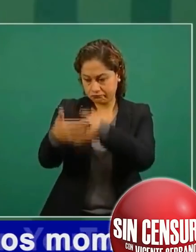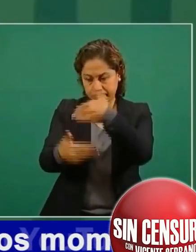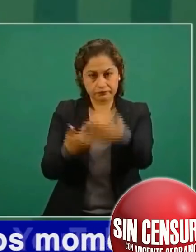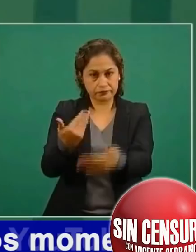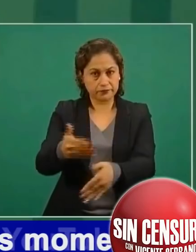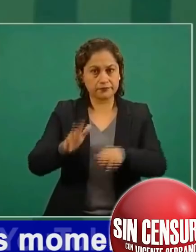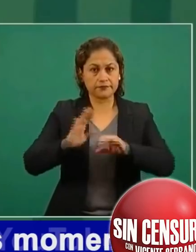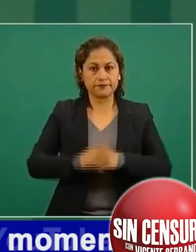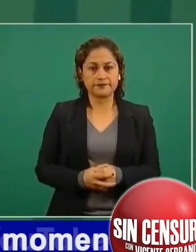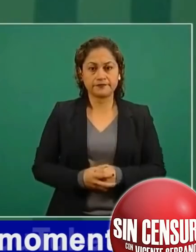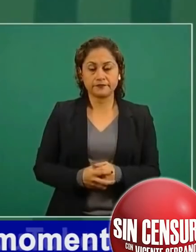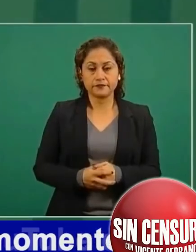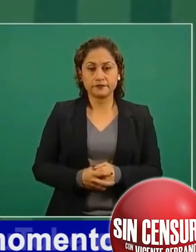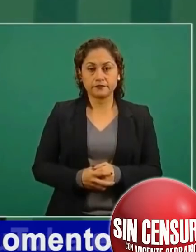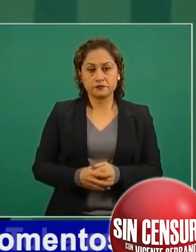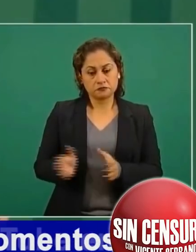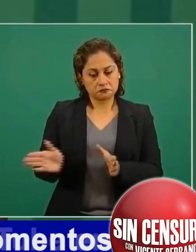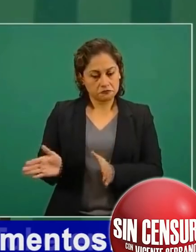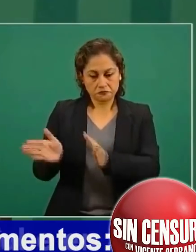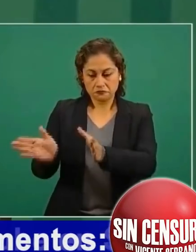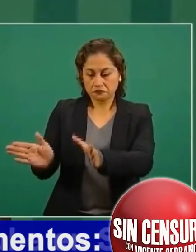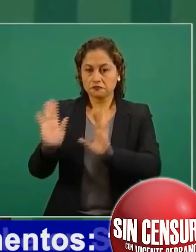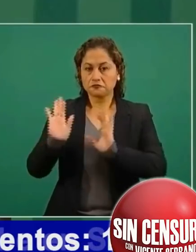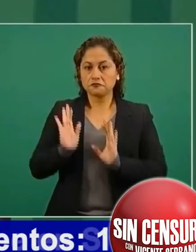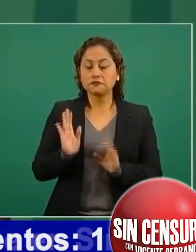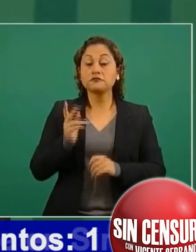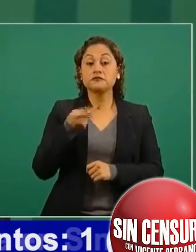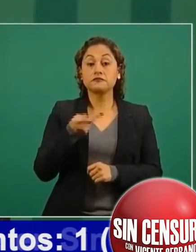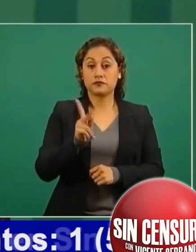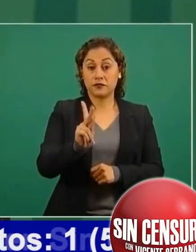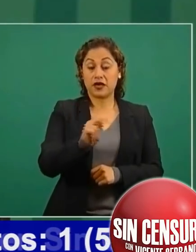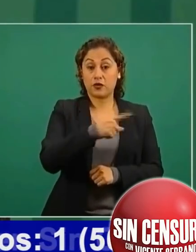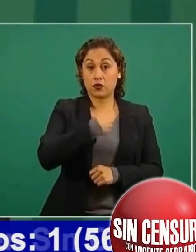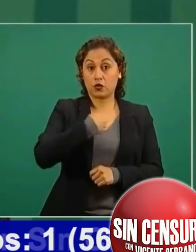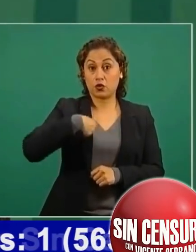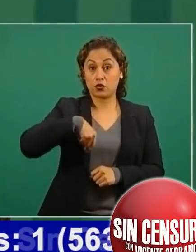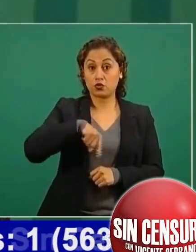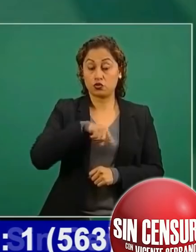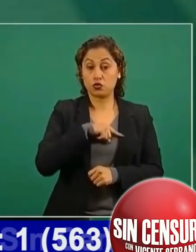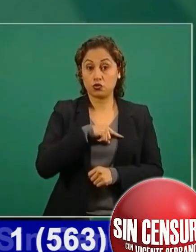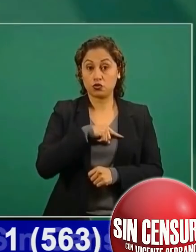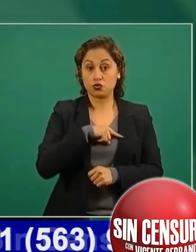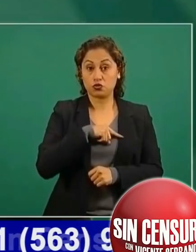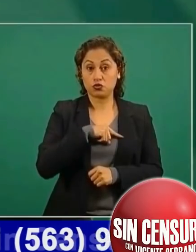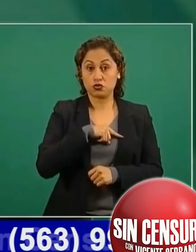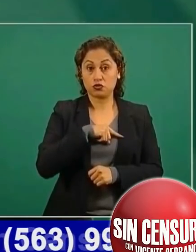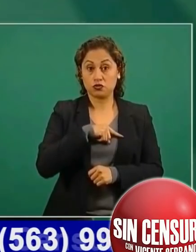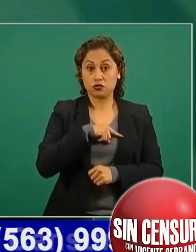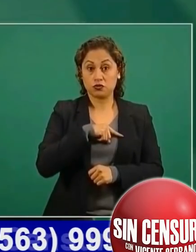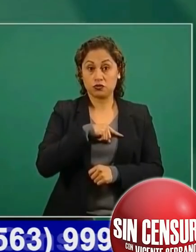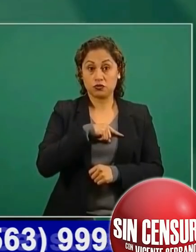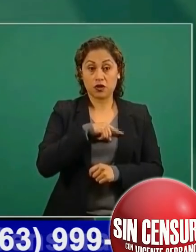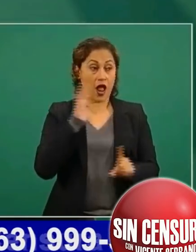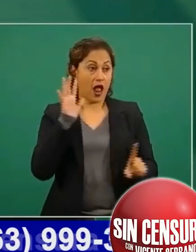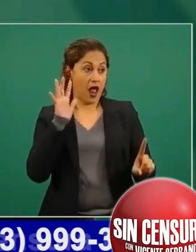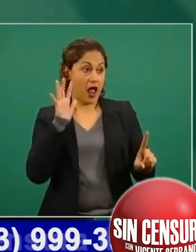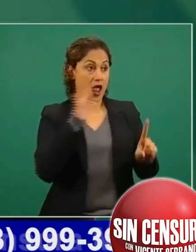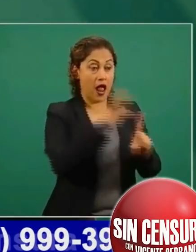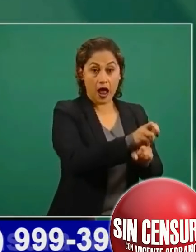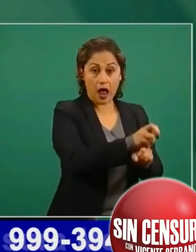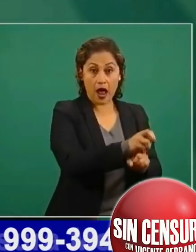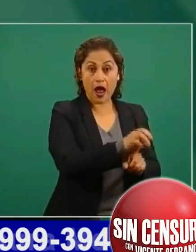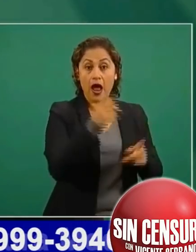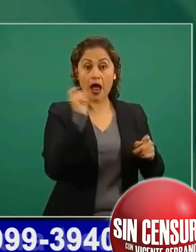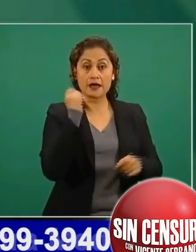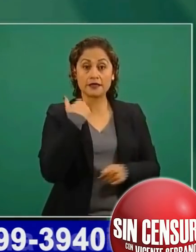pero nosotros no vamos a perseguir a expresidentes.